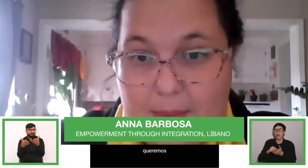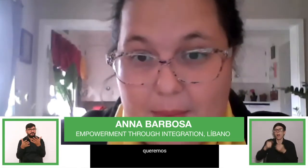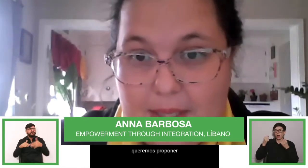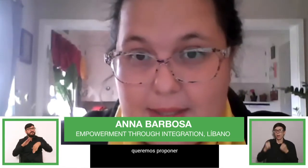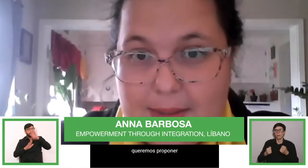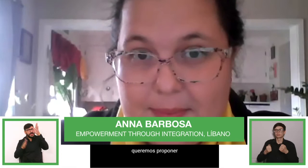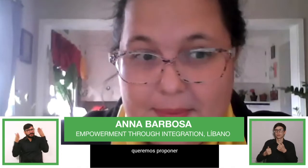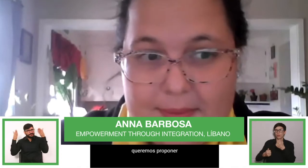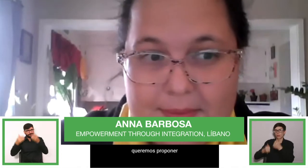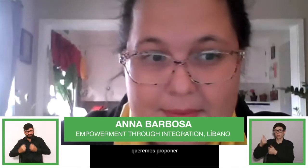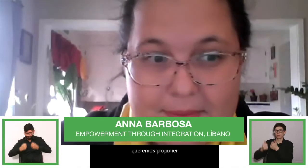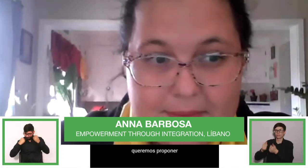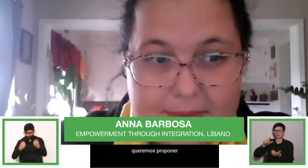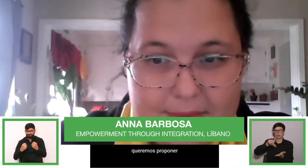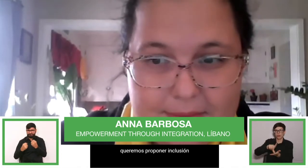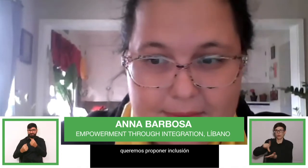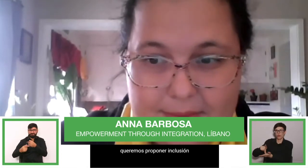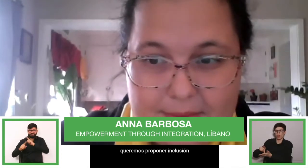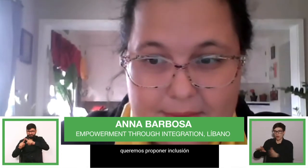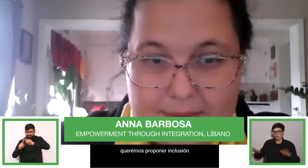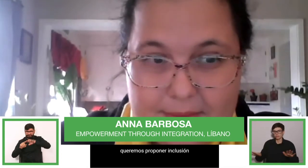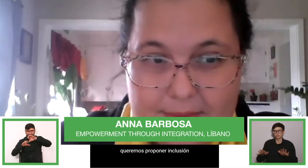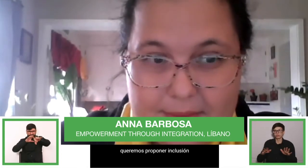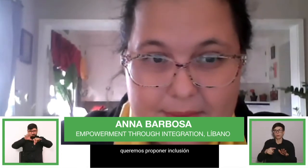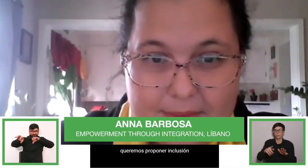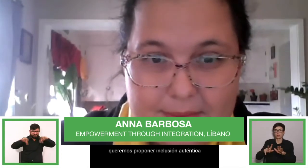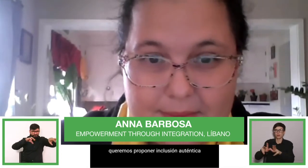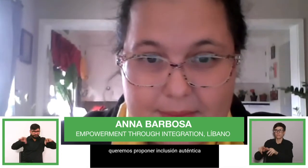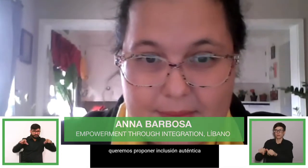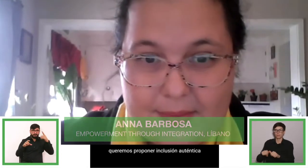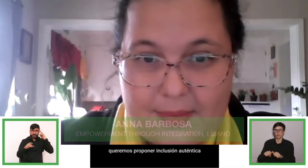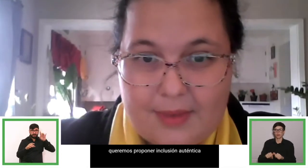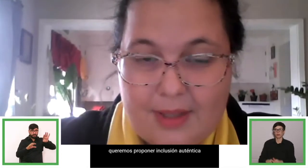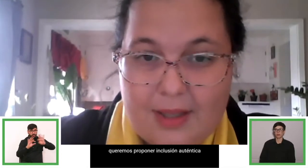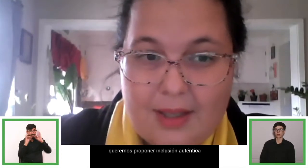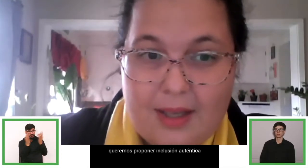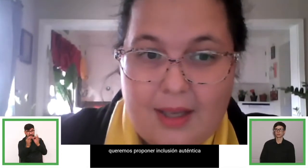profesionales locales y de las familias también.